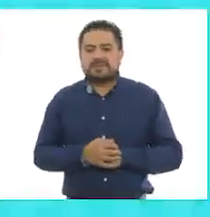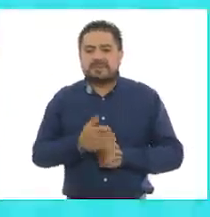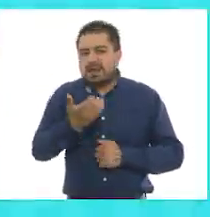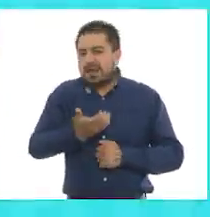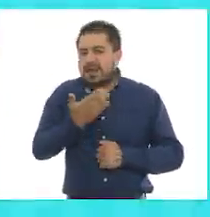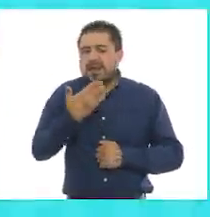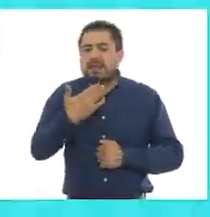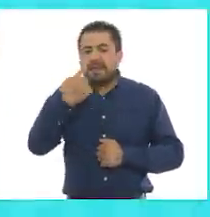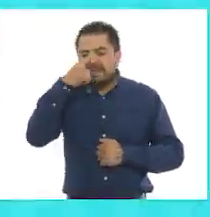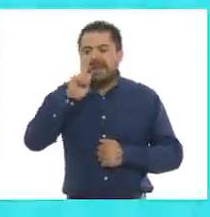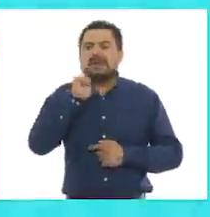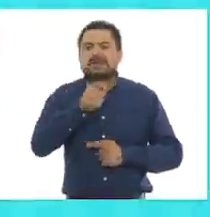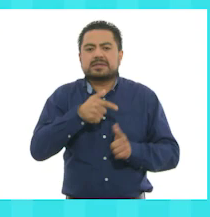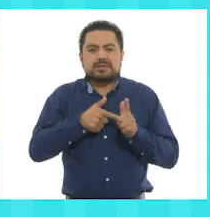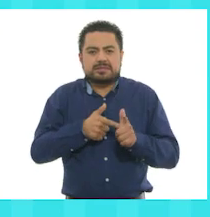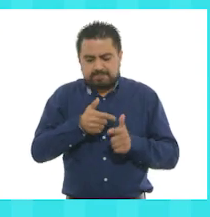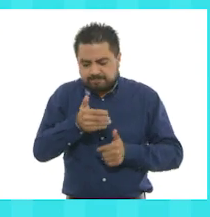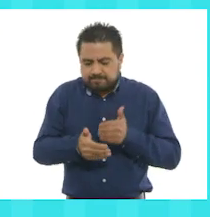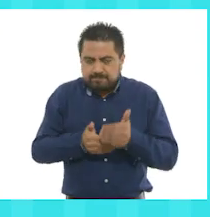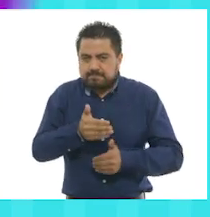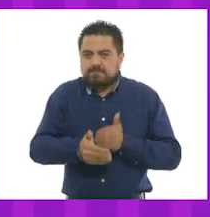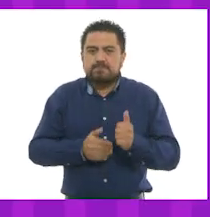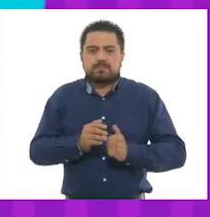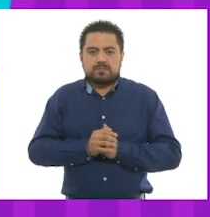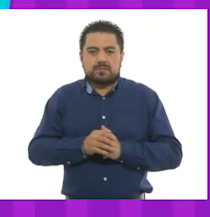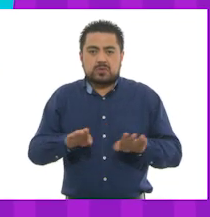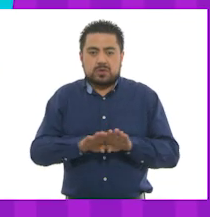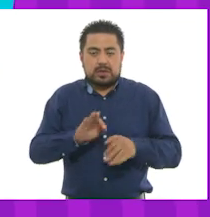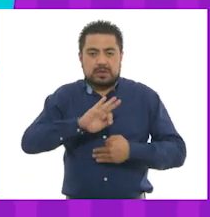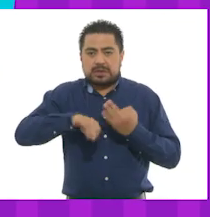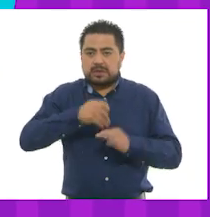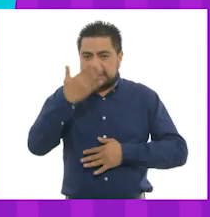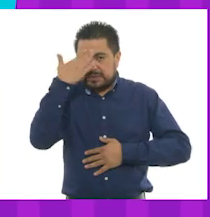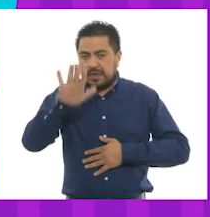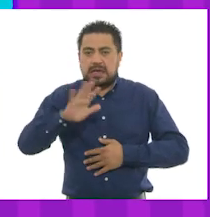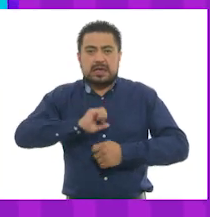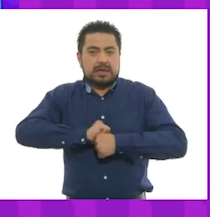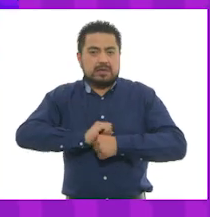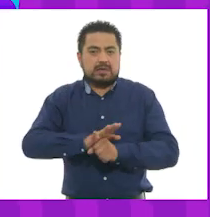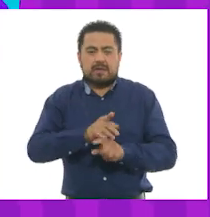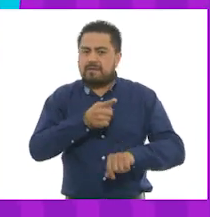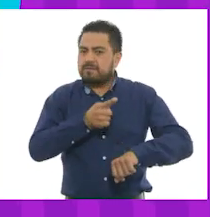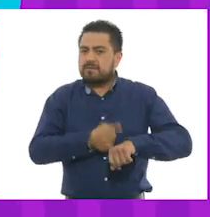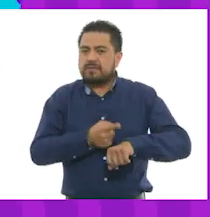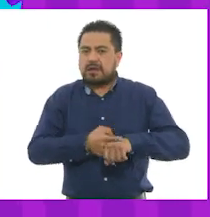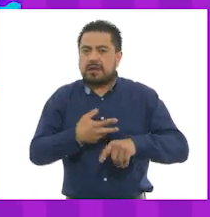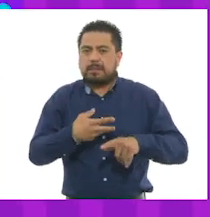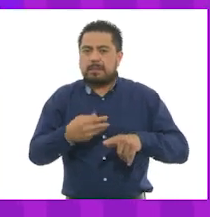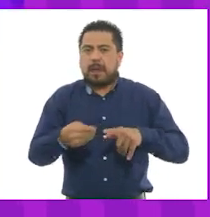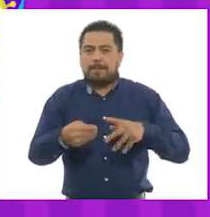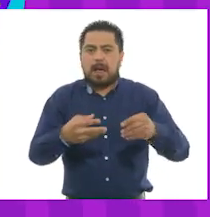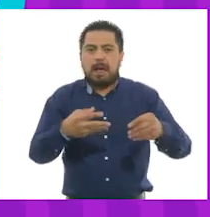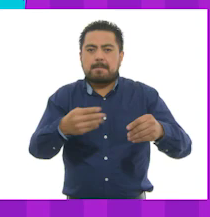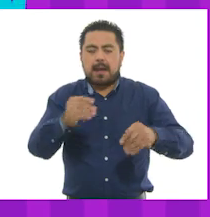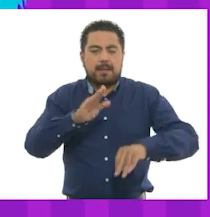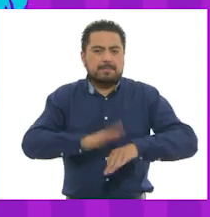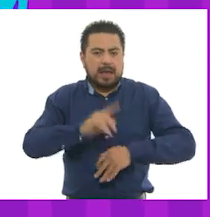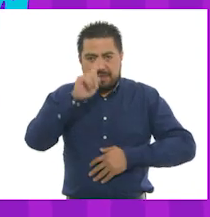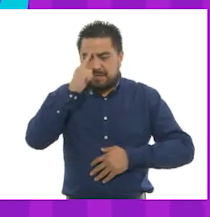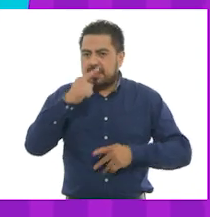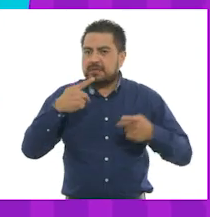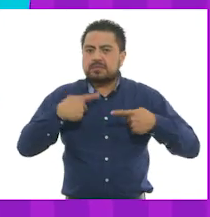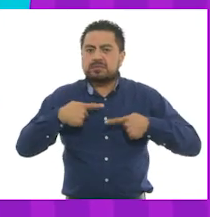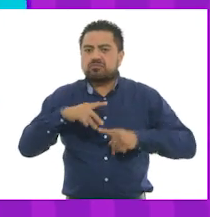Buenas prácticas para seguir adelante. Como todos sabemos, la COVID-19 es una enfermedad que se contagia muy fácilmente entre